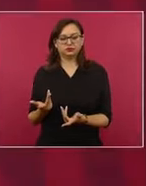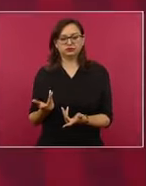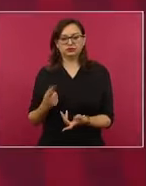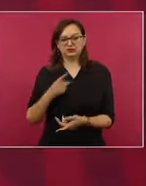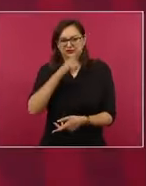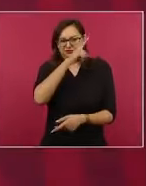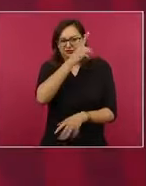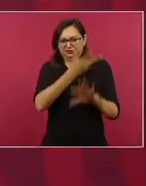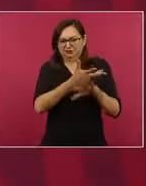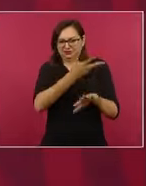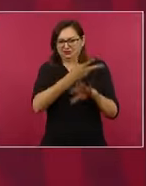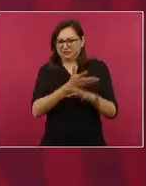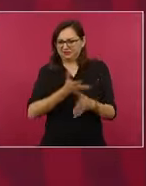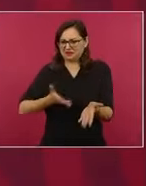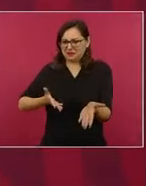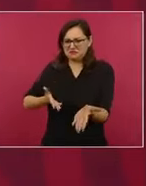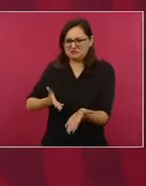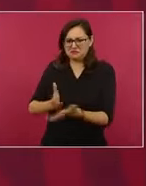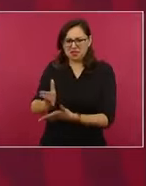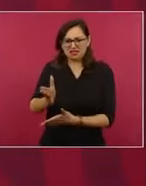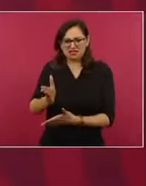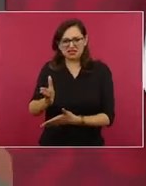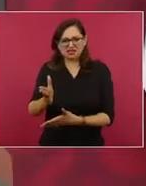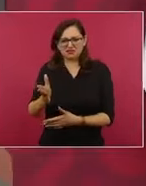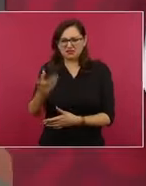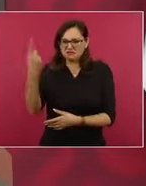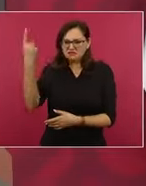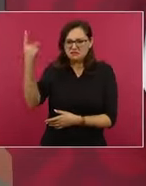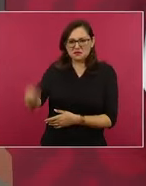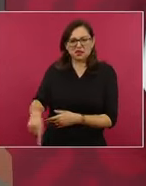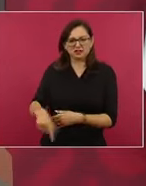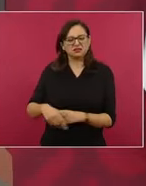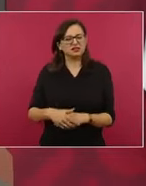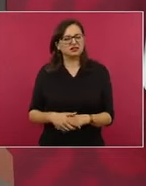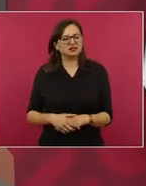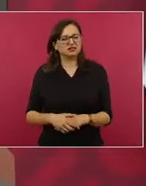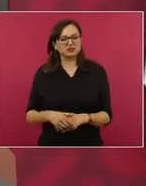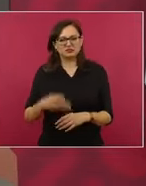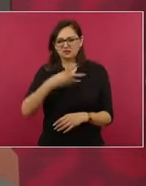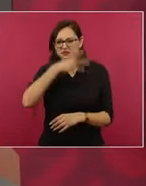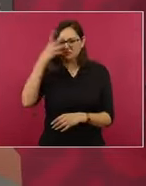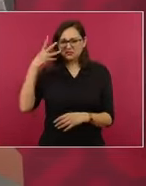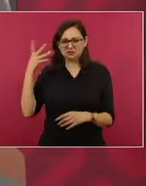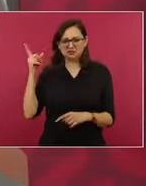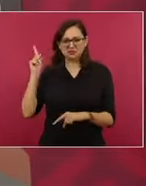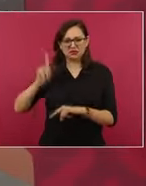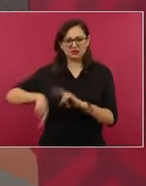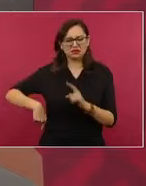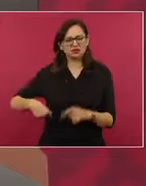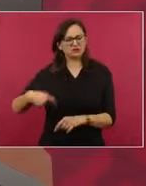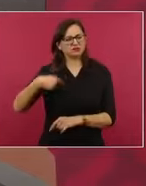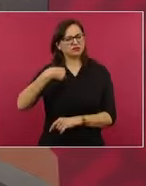del extranjero. Cuando pregunté de qué partido,